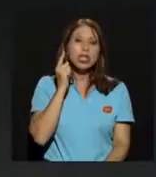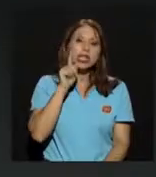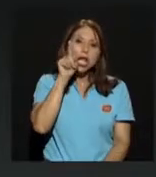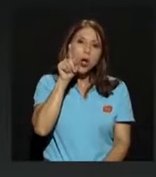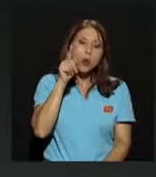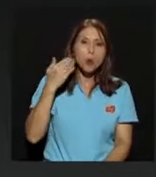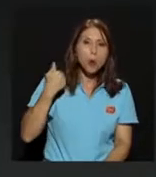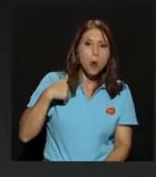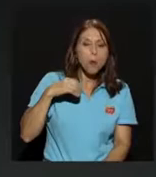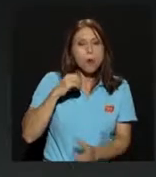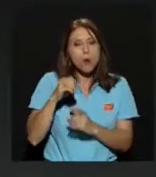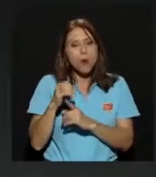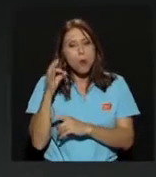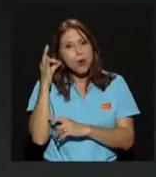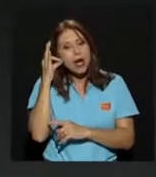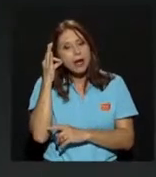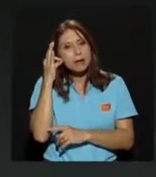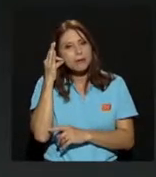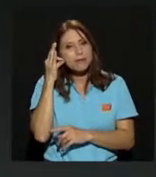una ciudadana